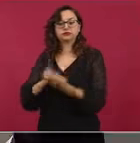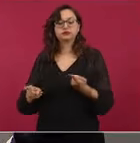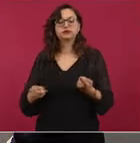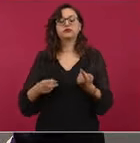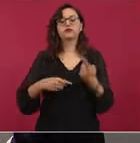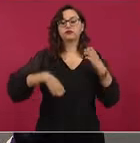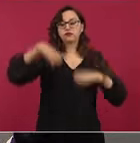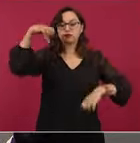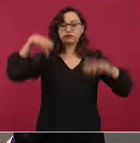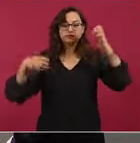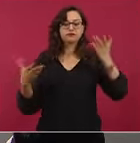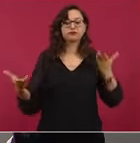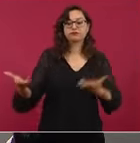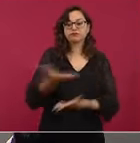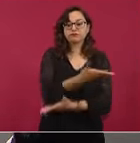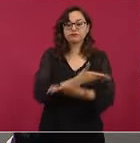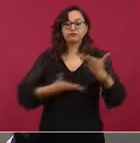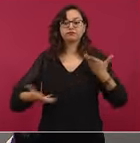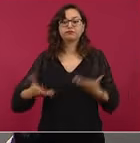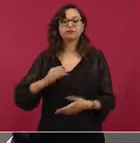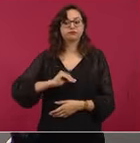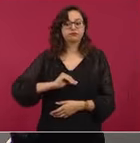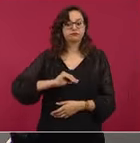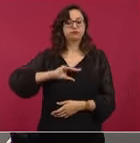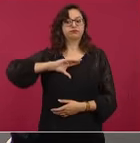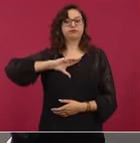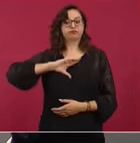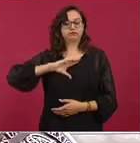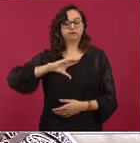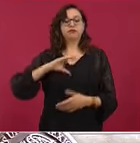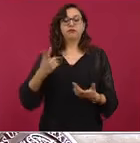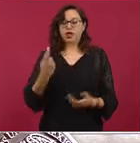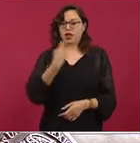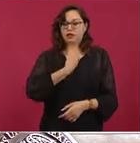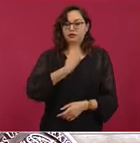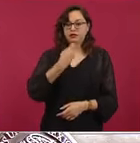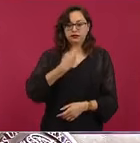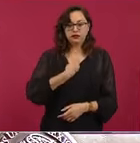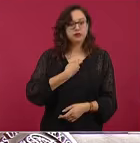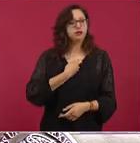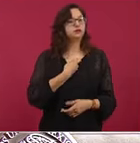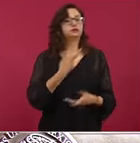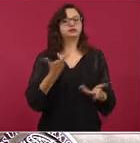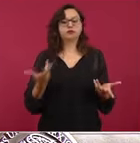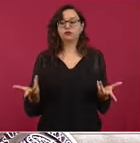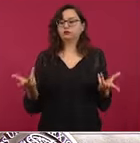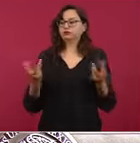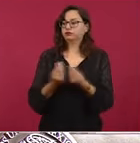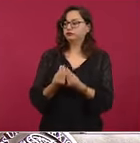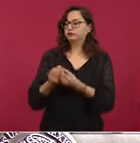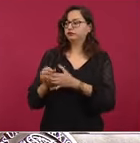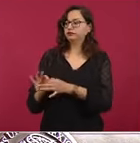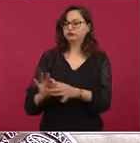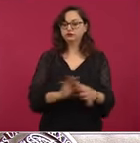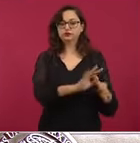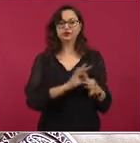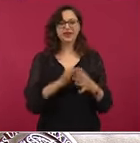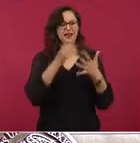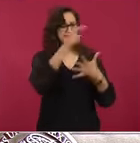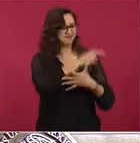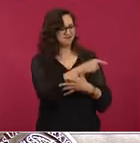edades, es la autoestima, es el reconocimiento de la identidad, el reconocimiento de la identidad de otros, en fin,